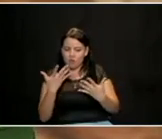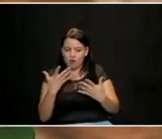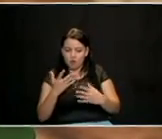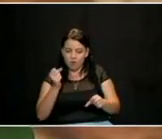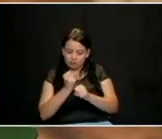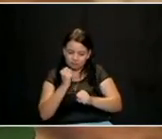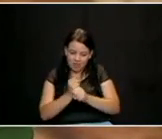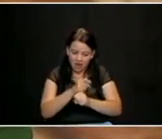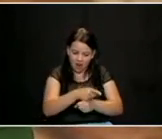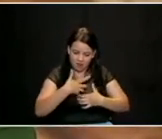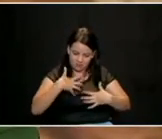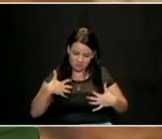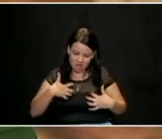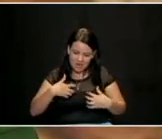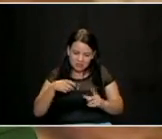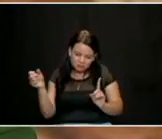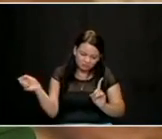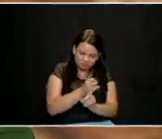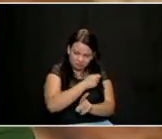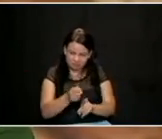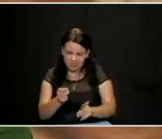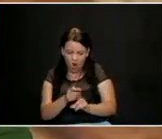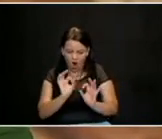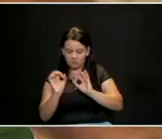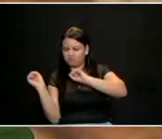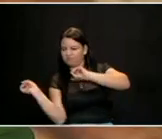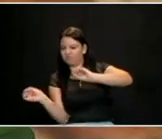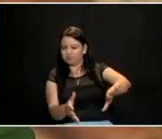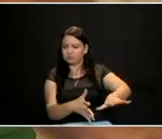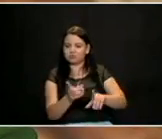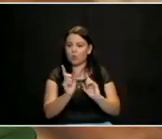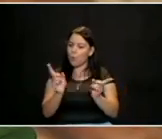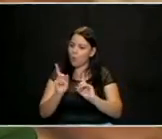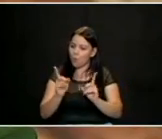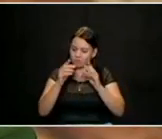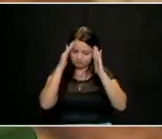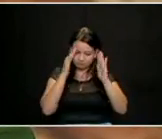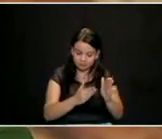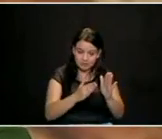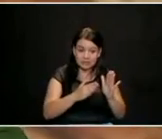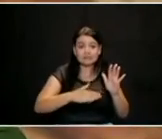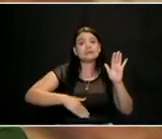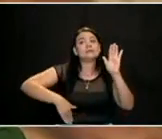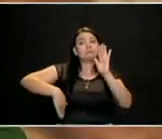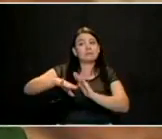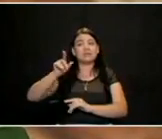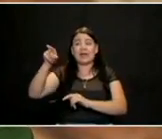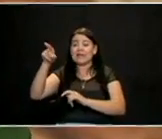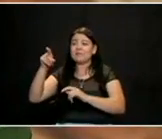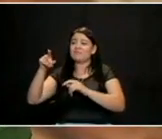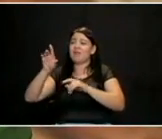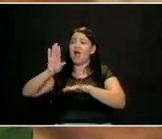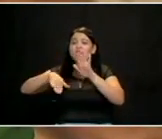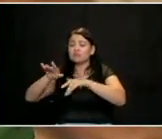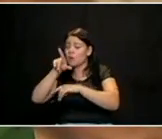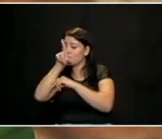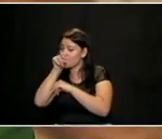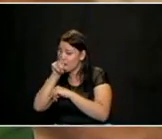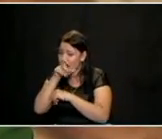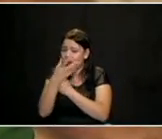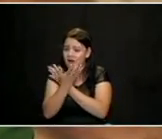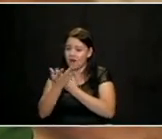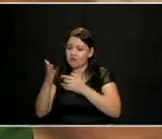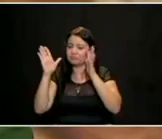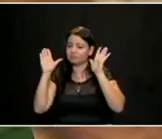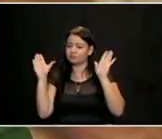animal. Pero también hay que trabajar para prevenir el tráfico de fauna silvestre y creo que hay un tema clave que no lo han mencionado y es